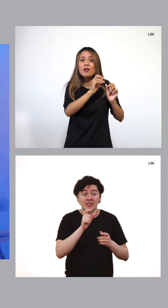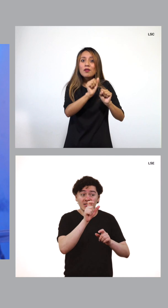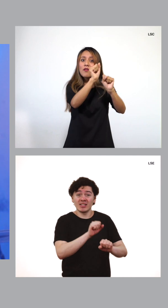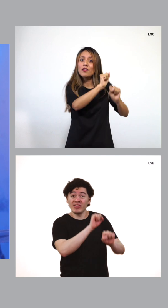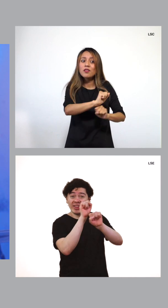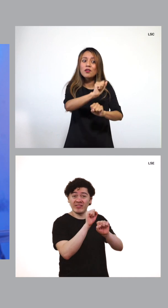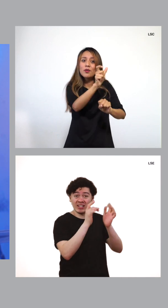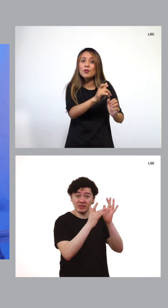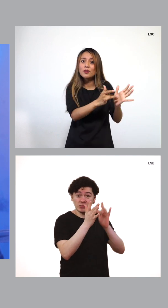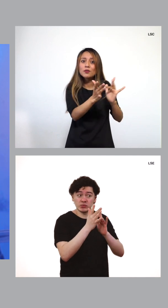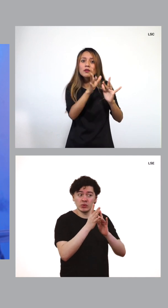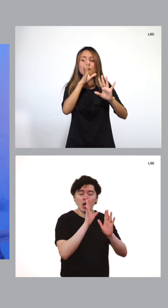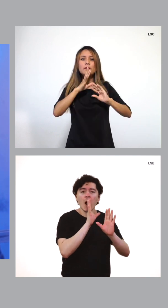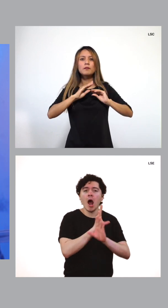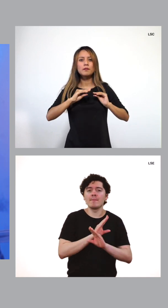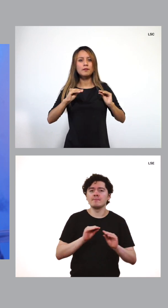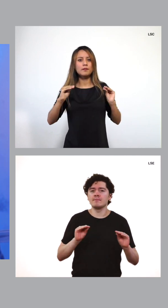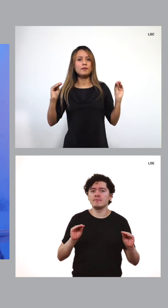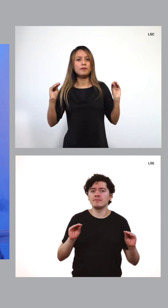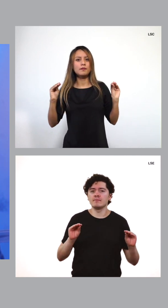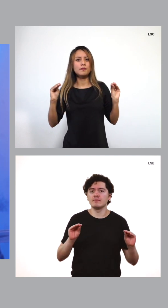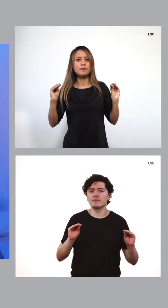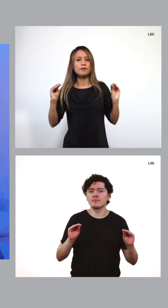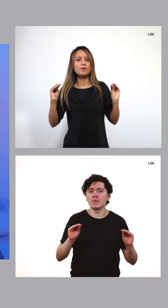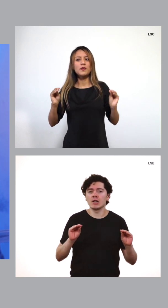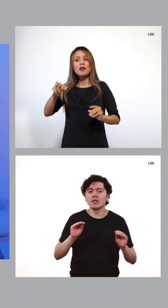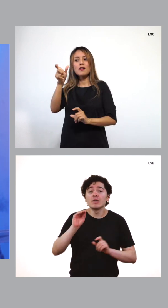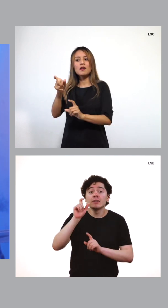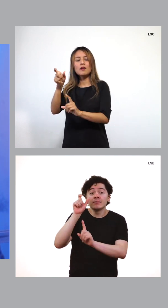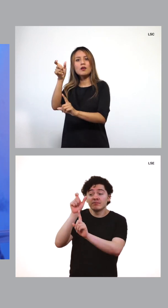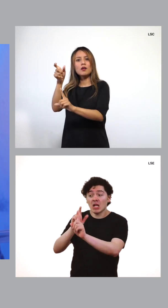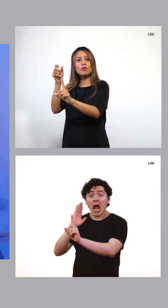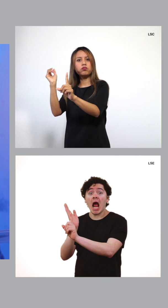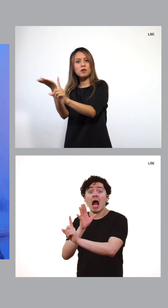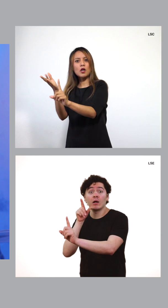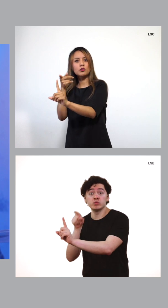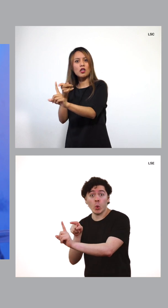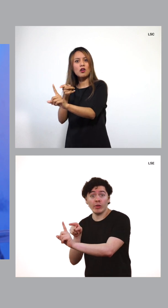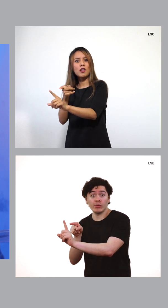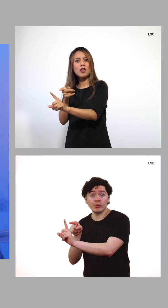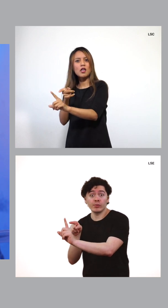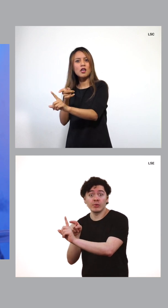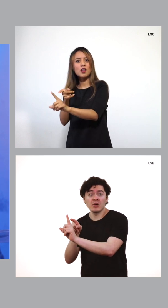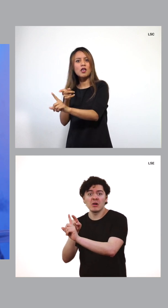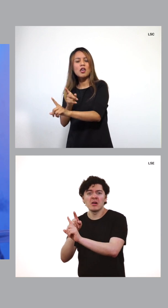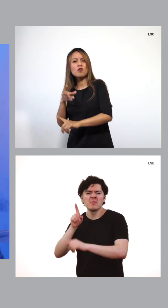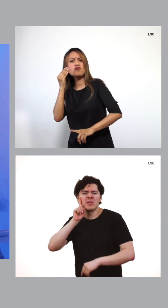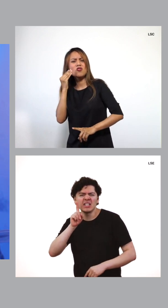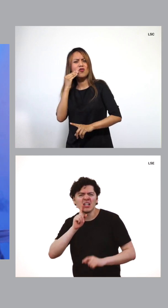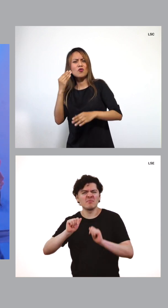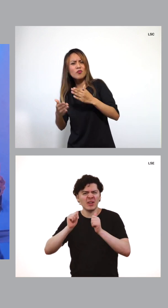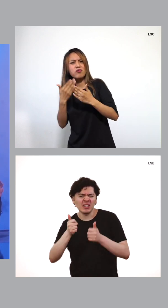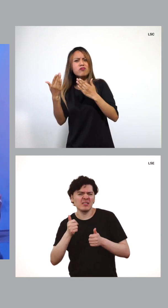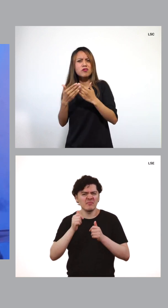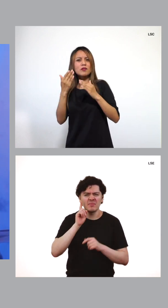habló y aquel que defiende no defendió. Te lo voy a leer para que no digas esto, Juan, te lo estás